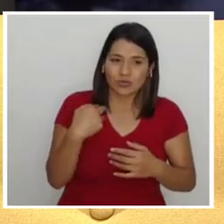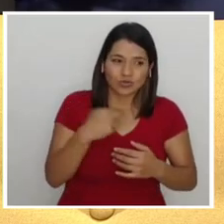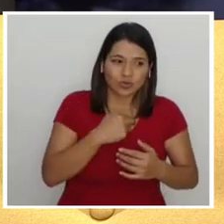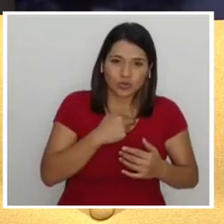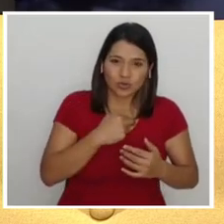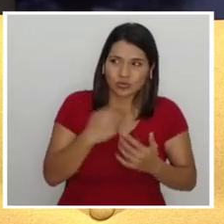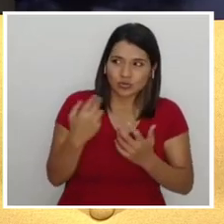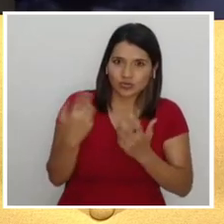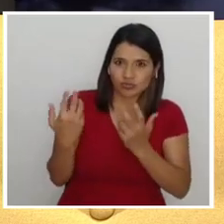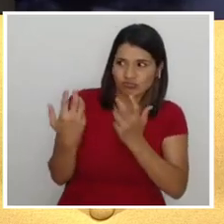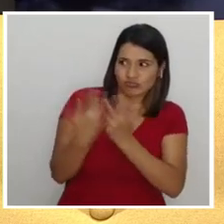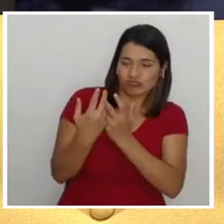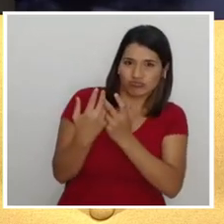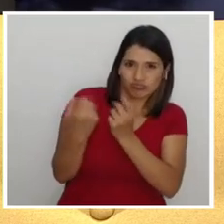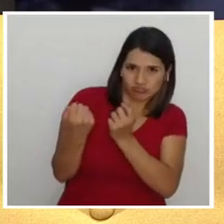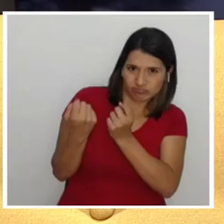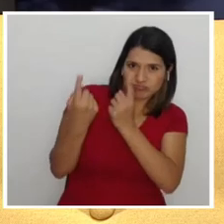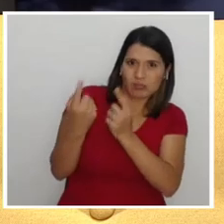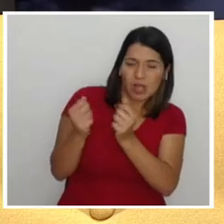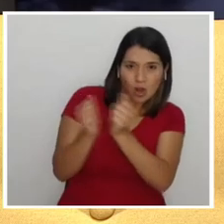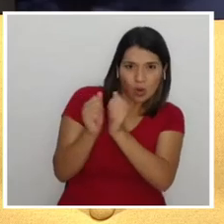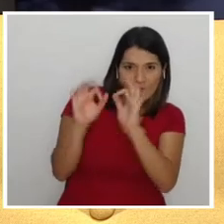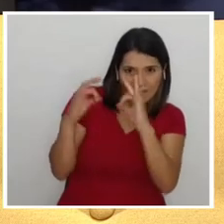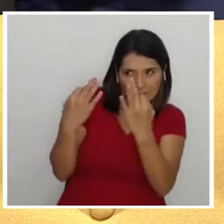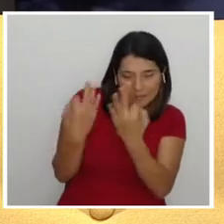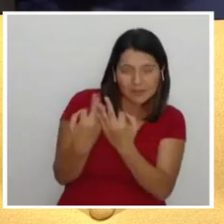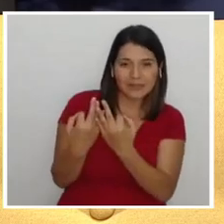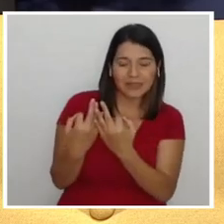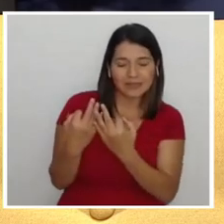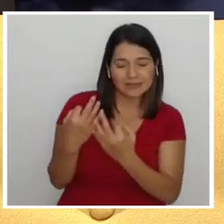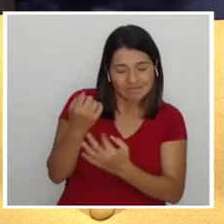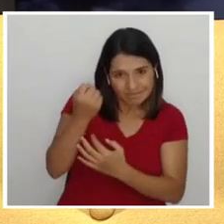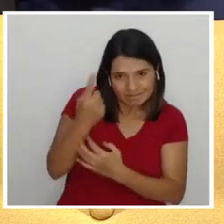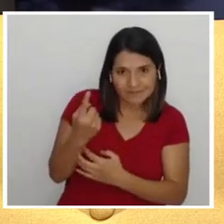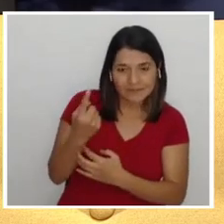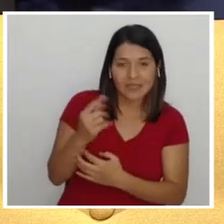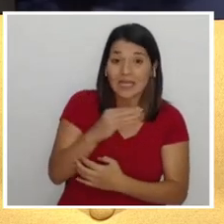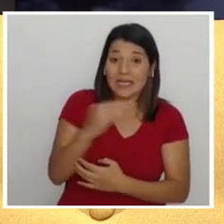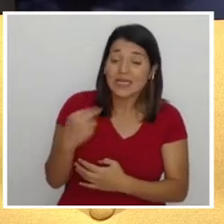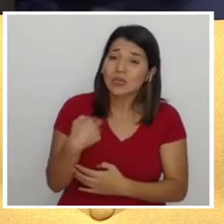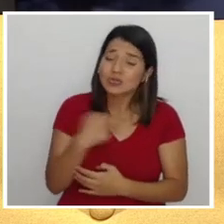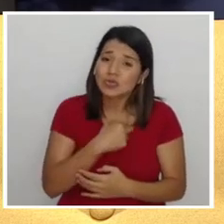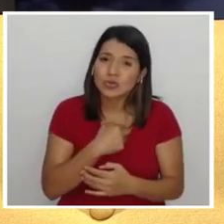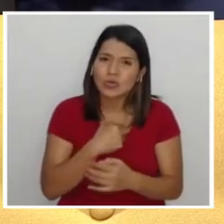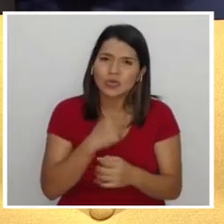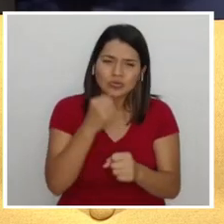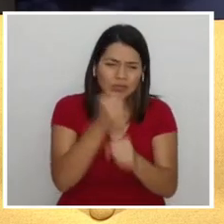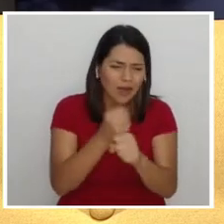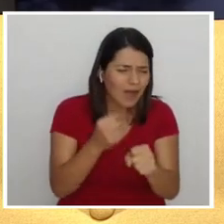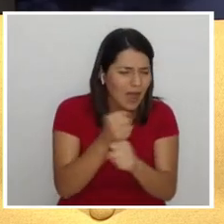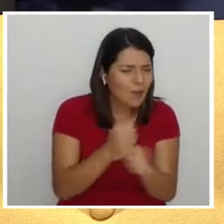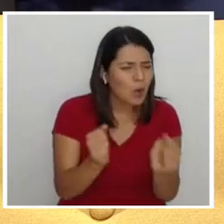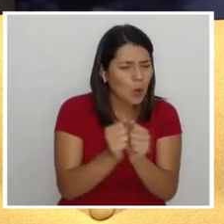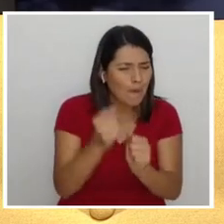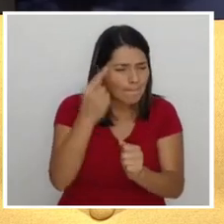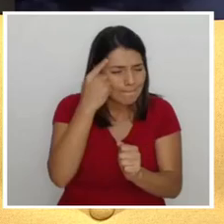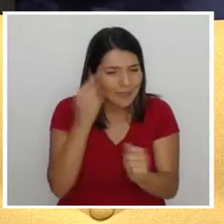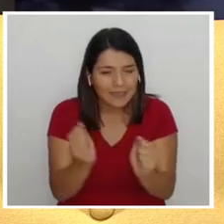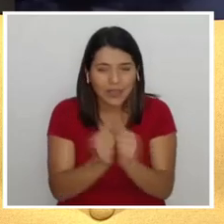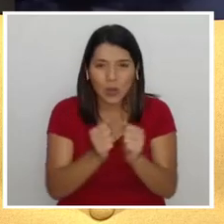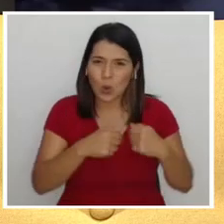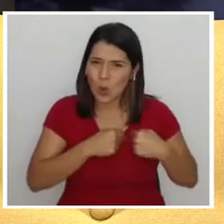la pérdida de su ser querido y estás trabajando con tu mente, con tu corazón, con tu